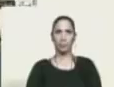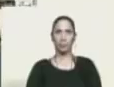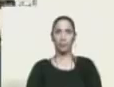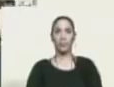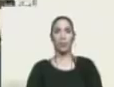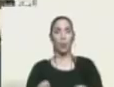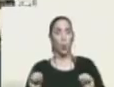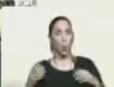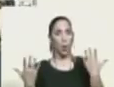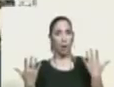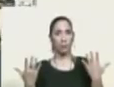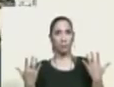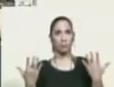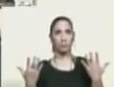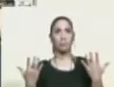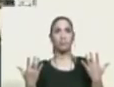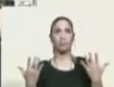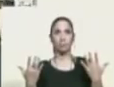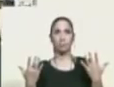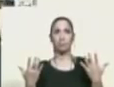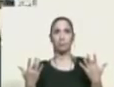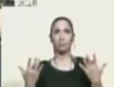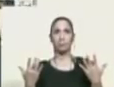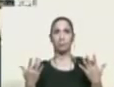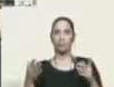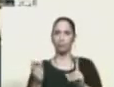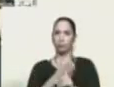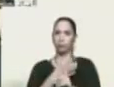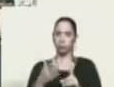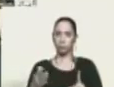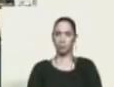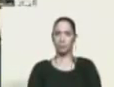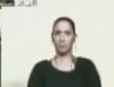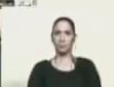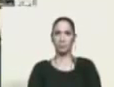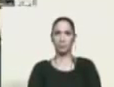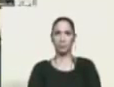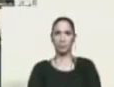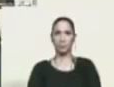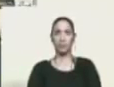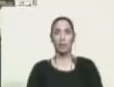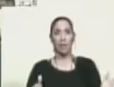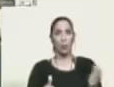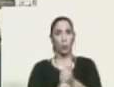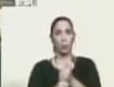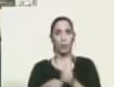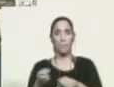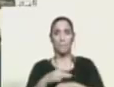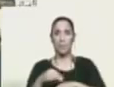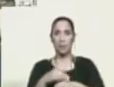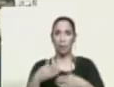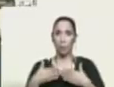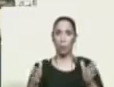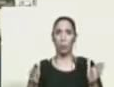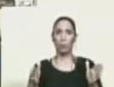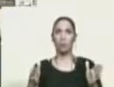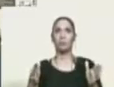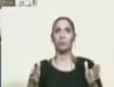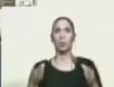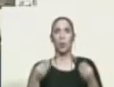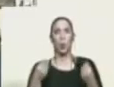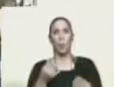finalmente el vil cometido del enriquecimiento ilícito. Encontramos un ministerio público que, como